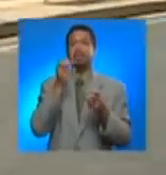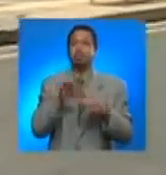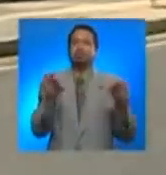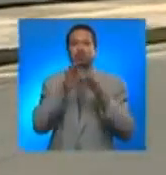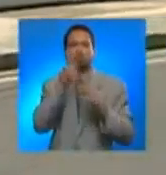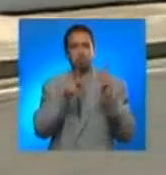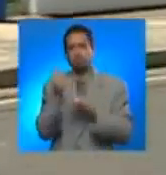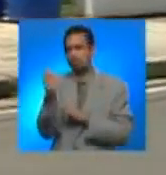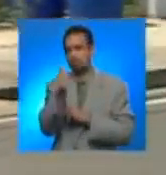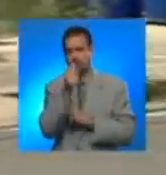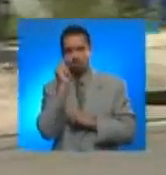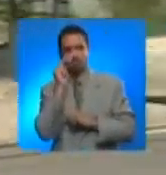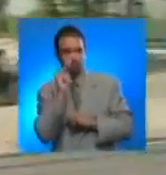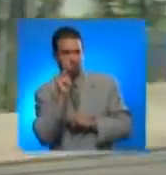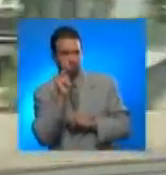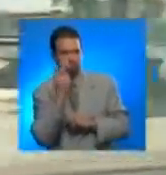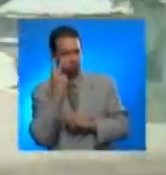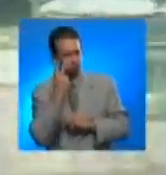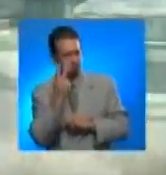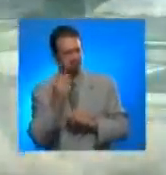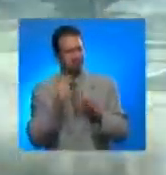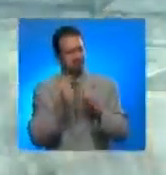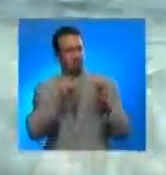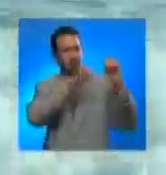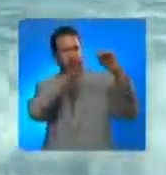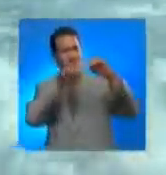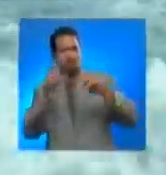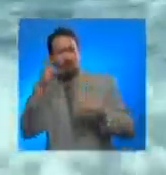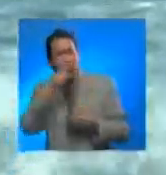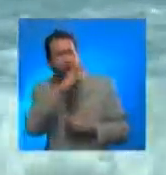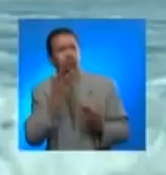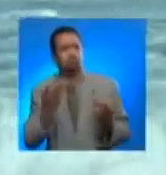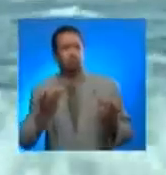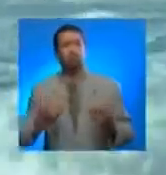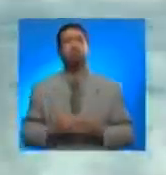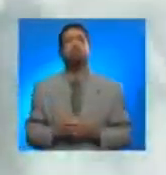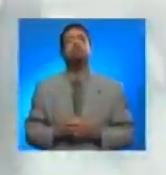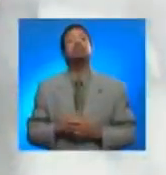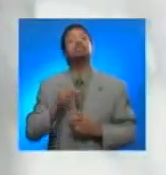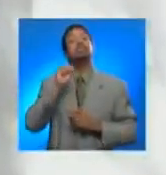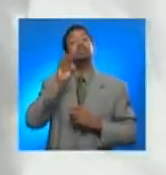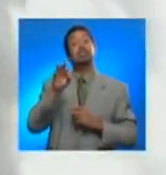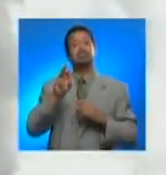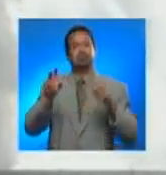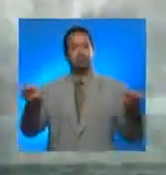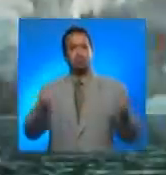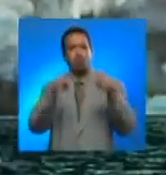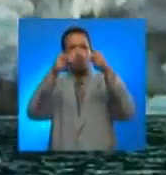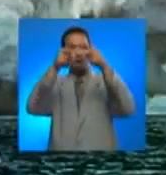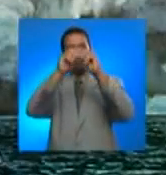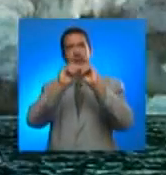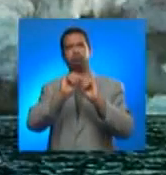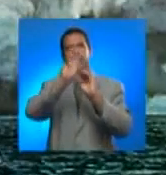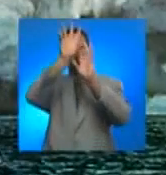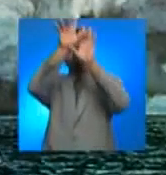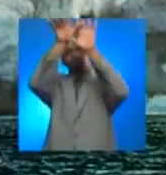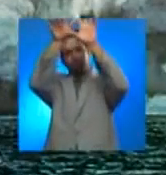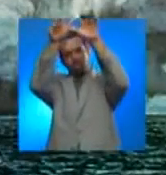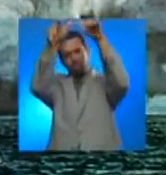agua, ruidos extraños provenientes del mar, e inmediatamente desalojen las áreas peligrosas. Para